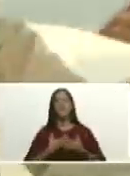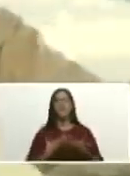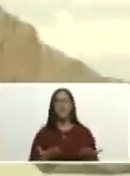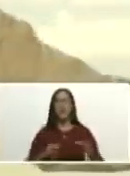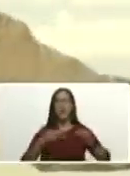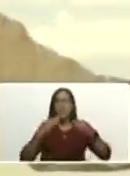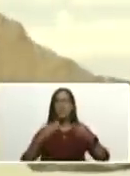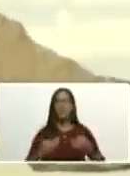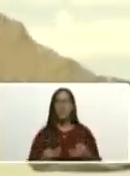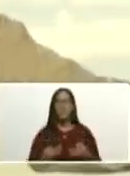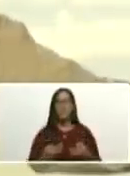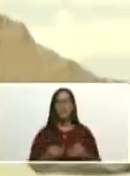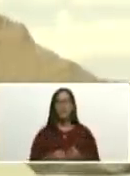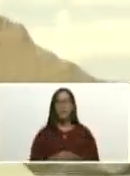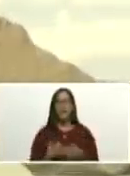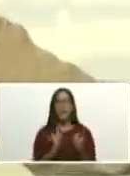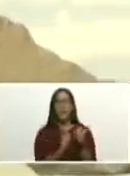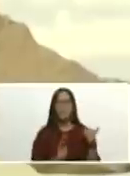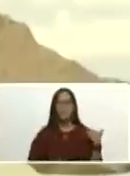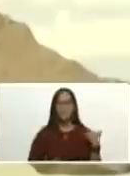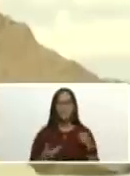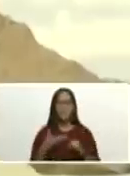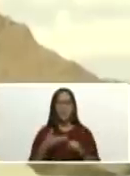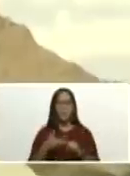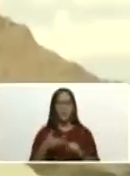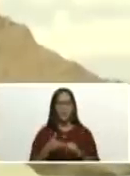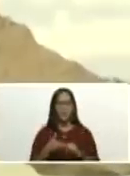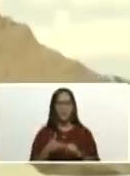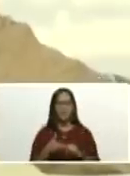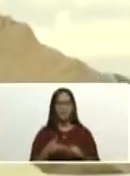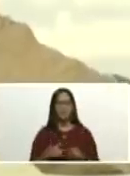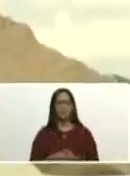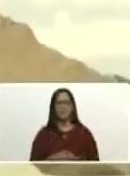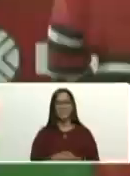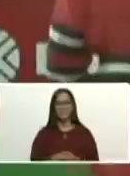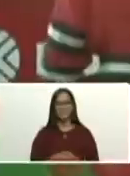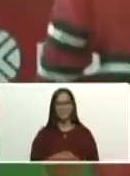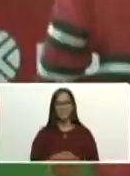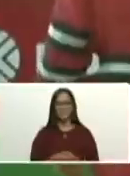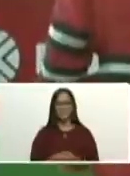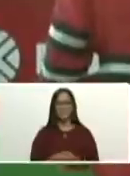oficialmente al presidente de PDVSA, Pedro Rafael Tellechea,